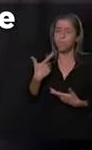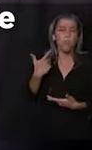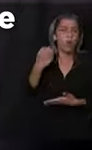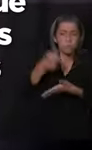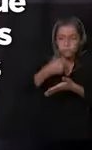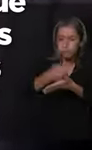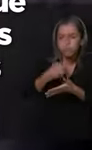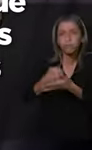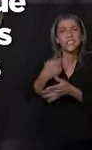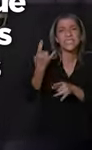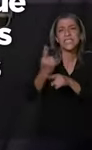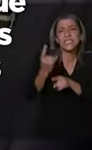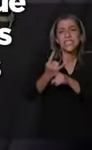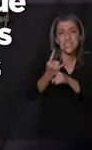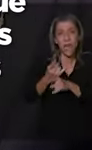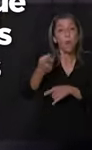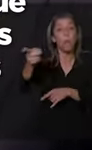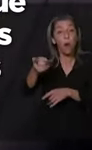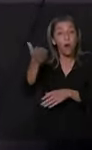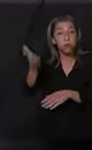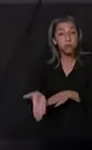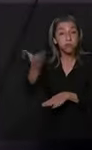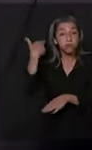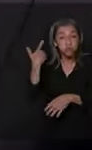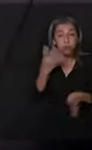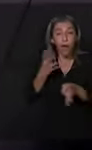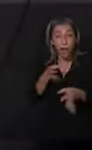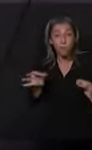malvinas que merece que los argentinos defendamos la causa de malvinas